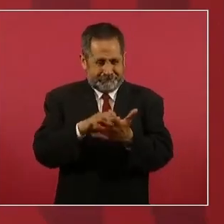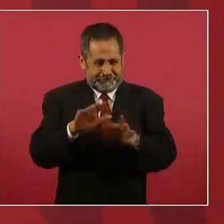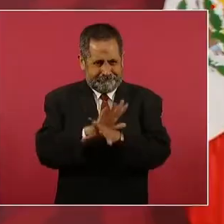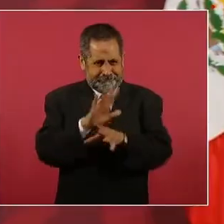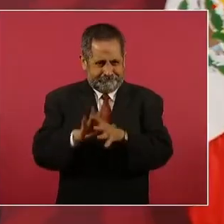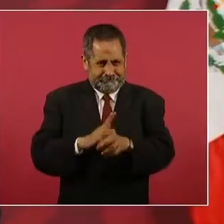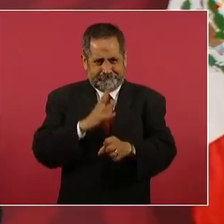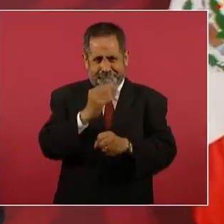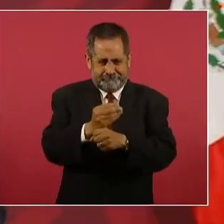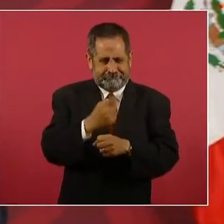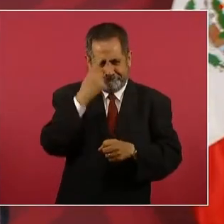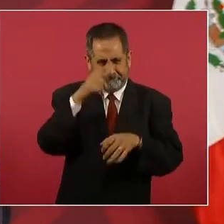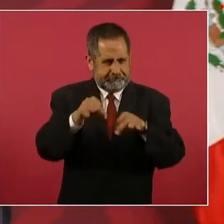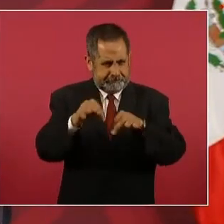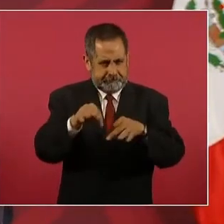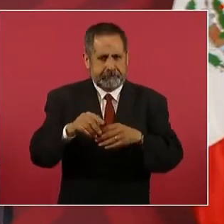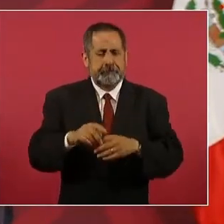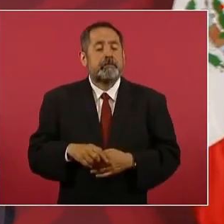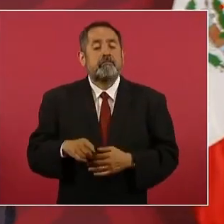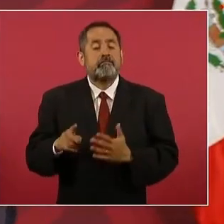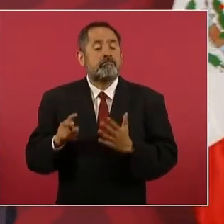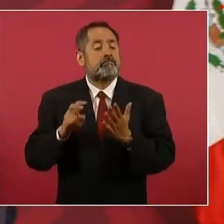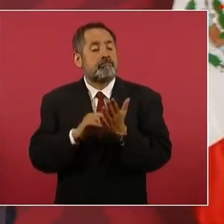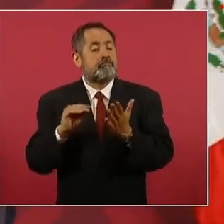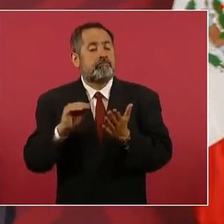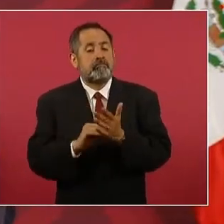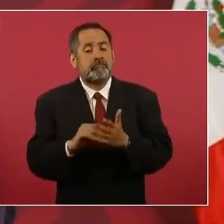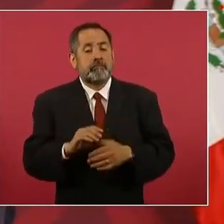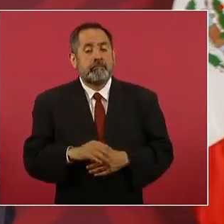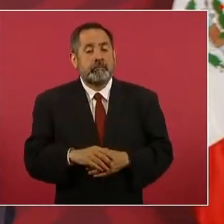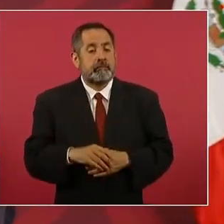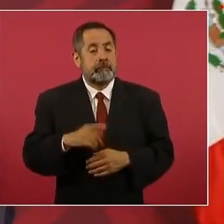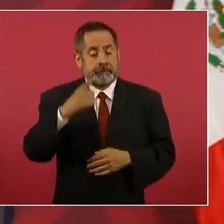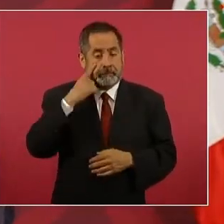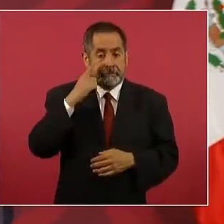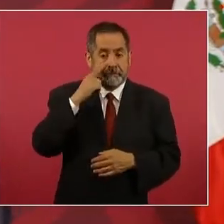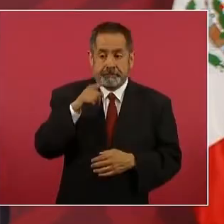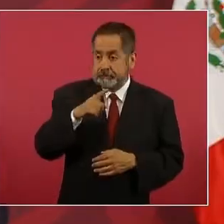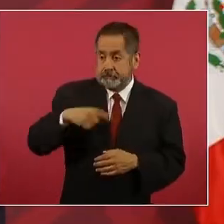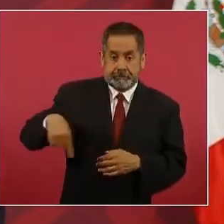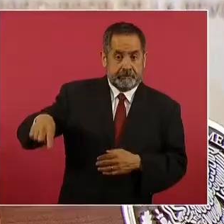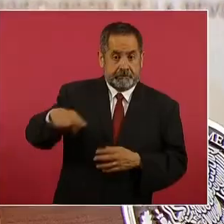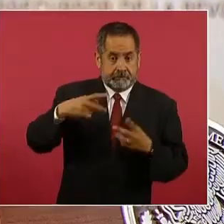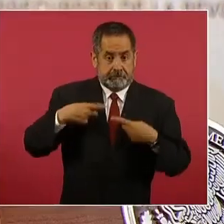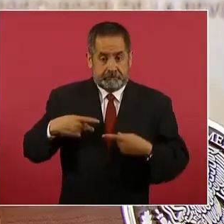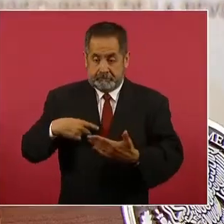también, y es algo importante, que antes de que firmen un contrato colectivo,